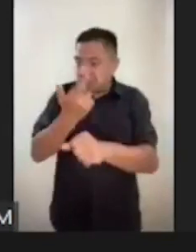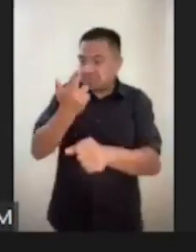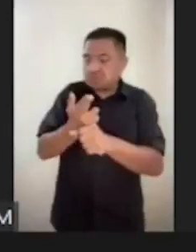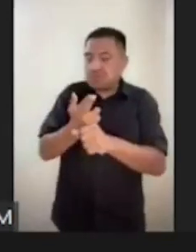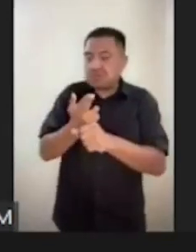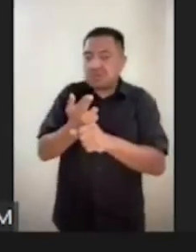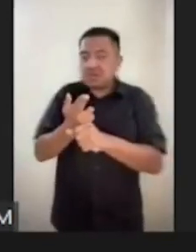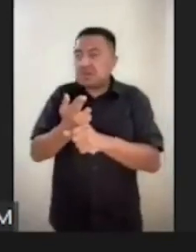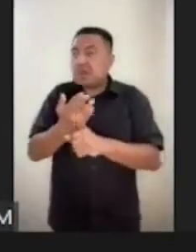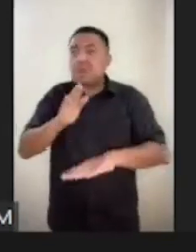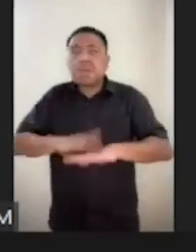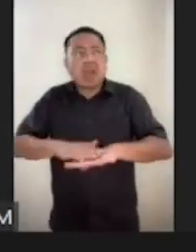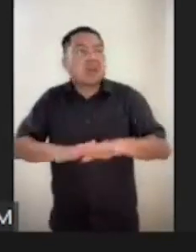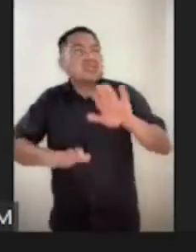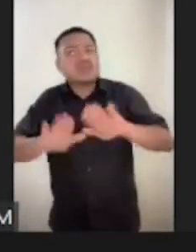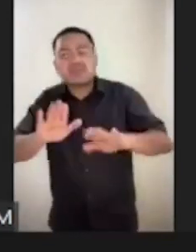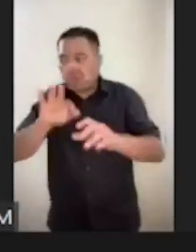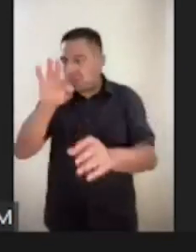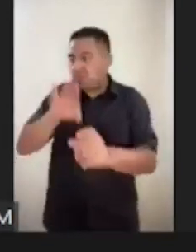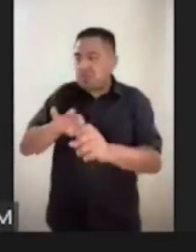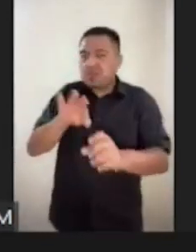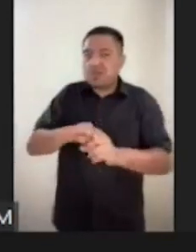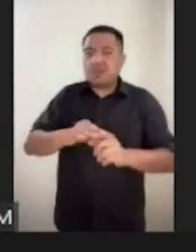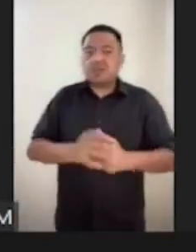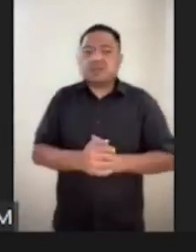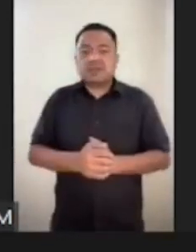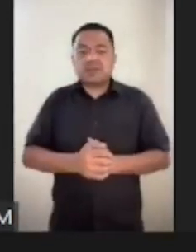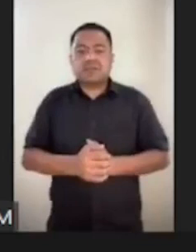más intervenciones, tome la votación, por favor.